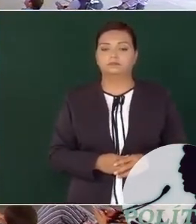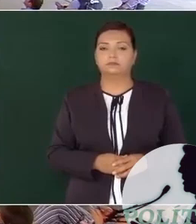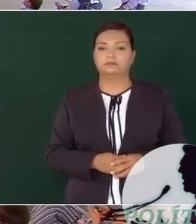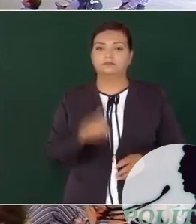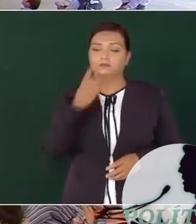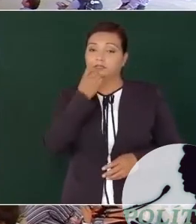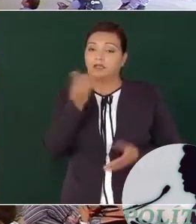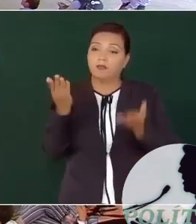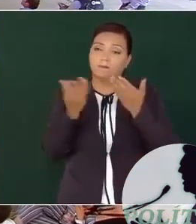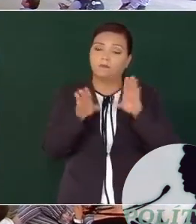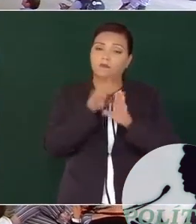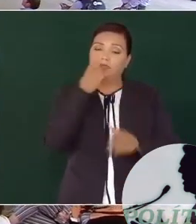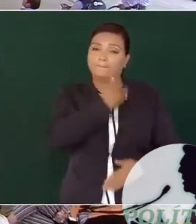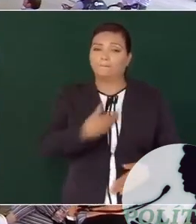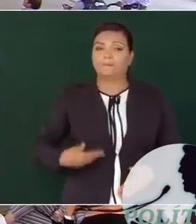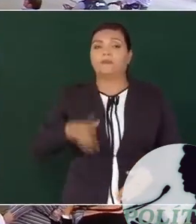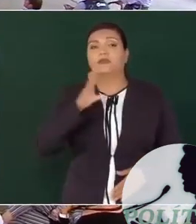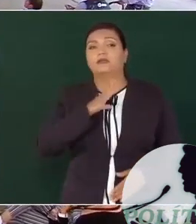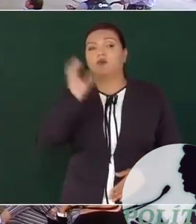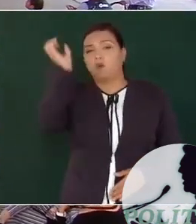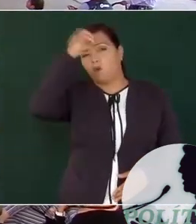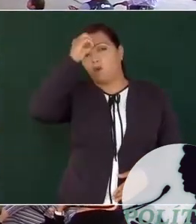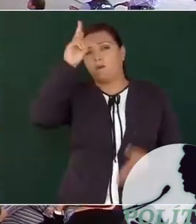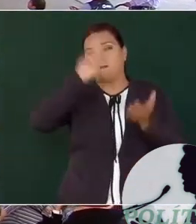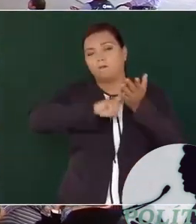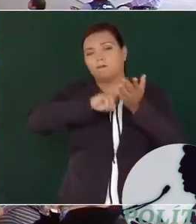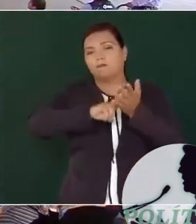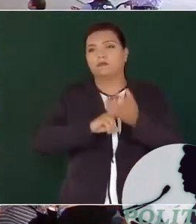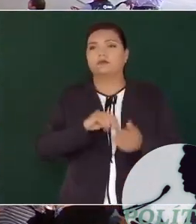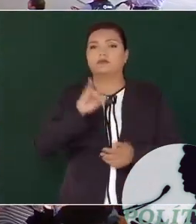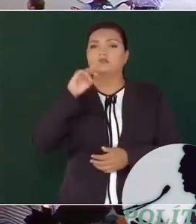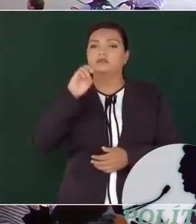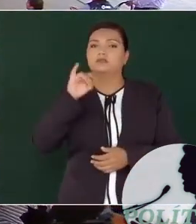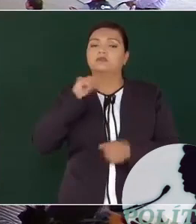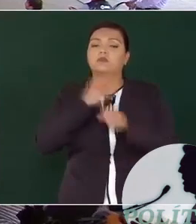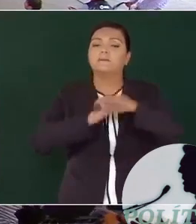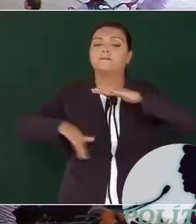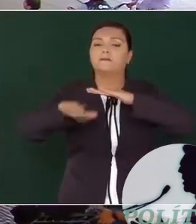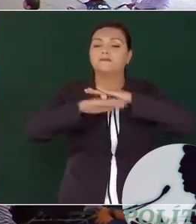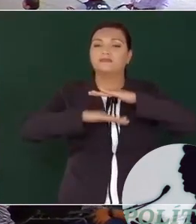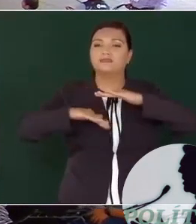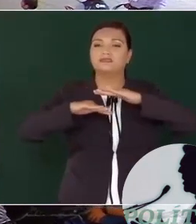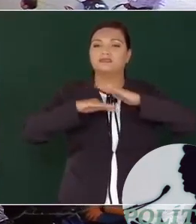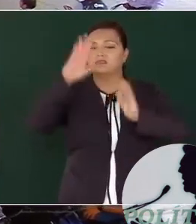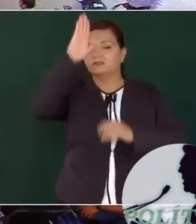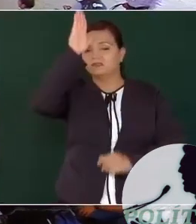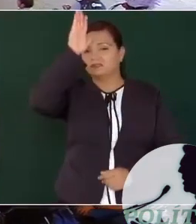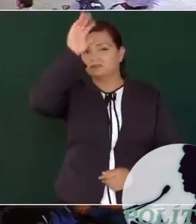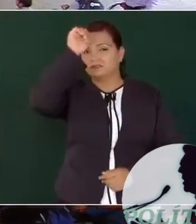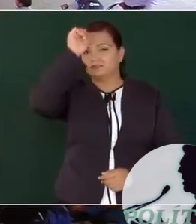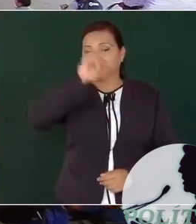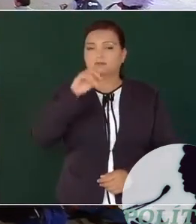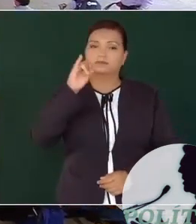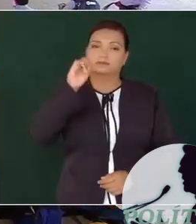Se pidió, como dice el presidente, se pidió una opinión de valor al Indaven, que fue la base del acuerdo.